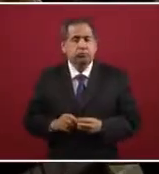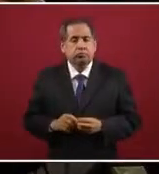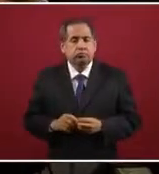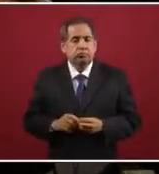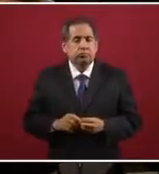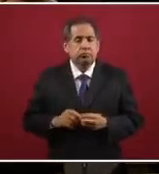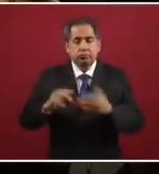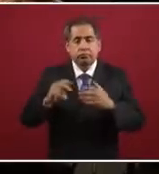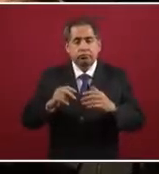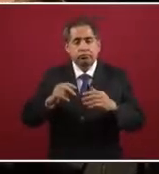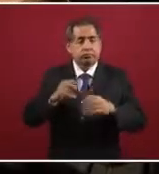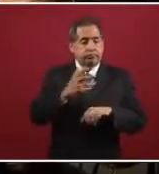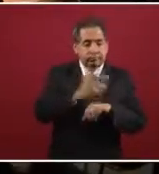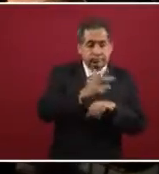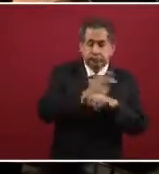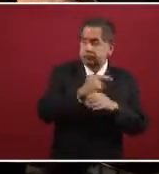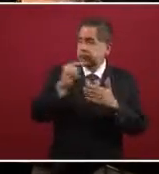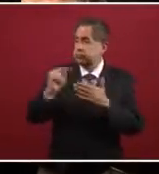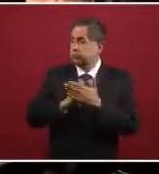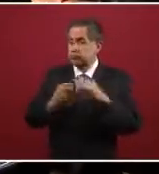tratados firmados por los Estados Unidos.